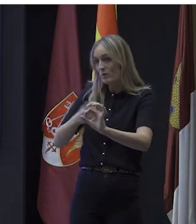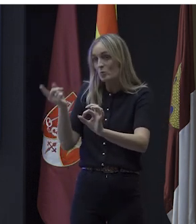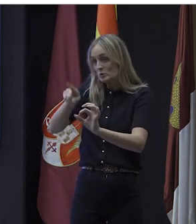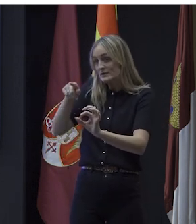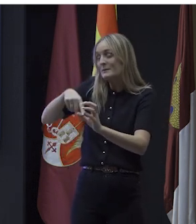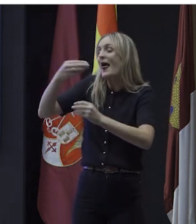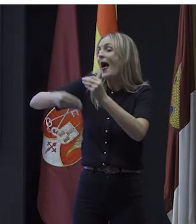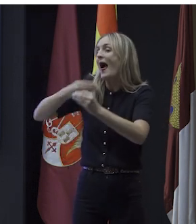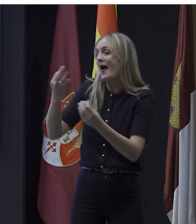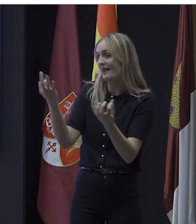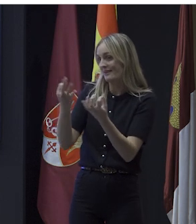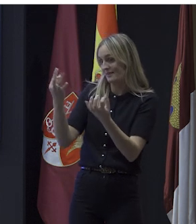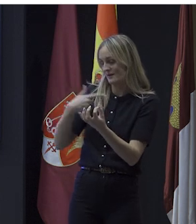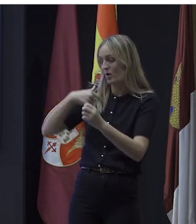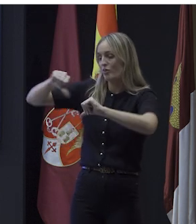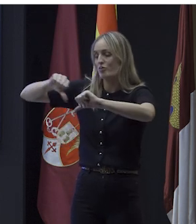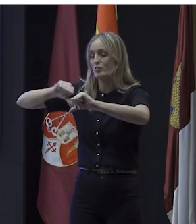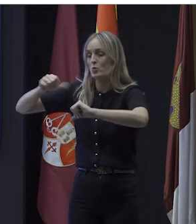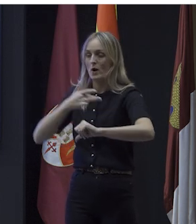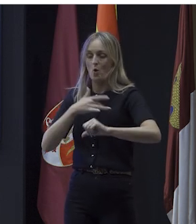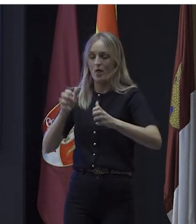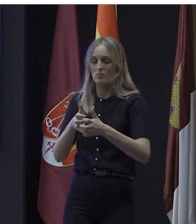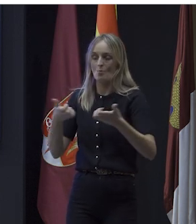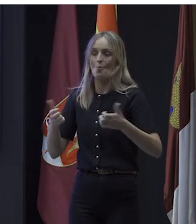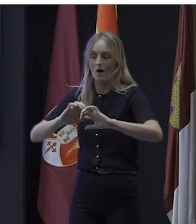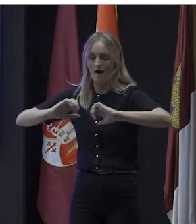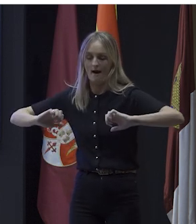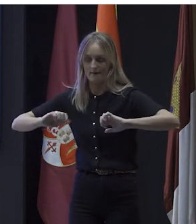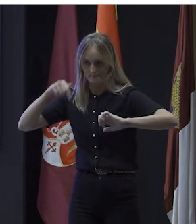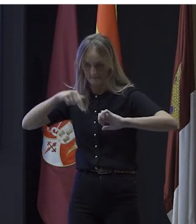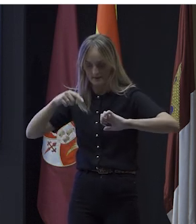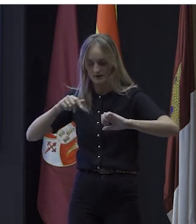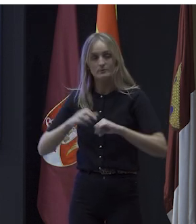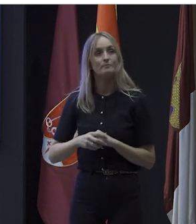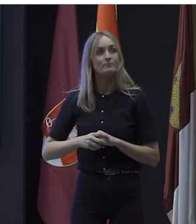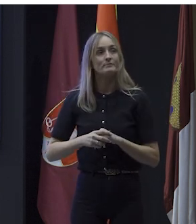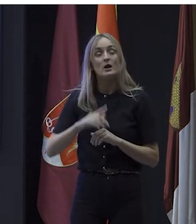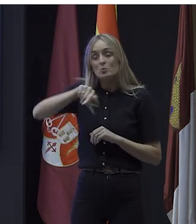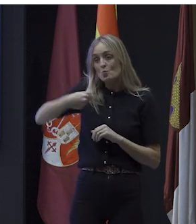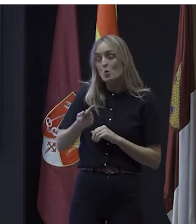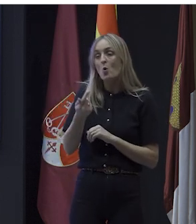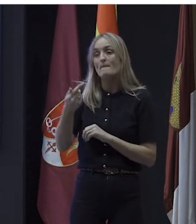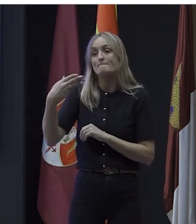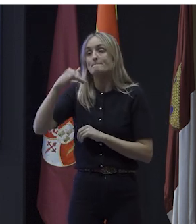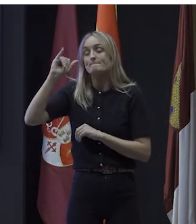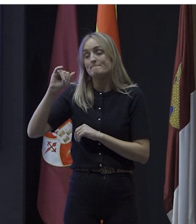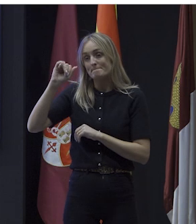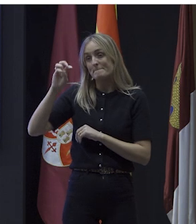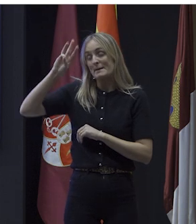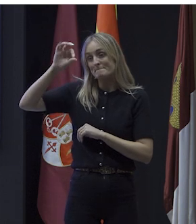que se llamaba una cirugía de corazón abierto, y entonces lo que hacían era lo que se llama un bypass en inglés, literalmente sería